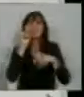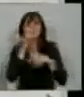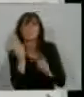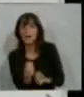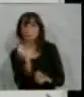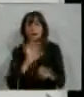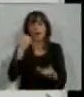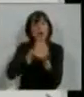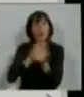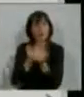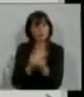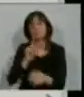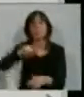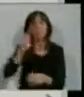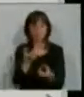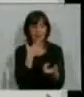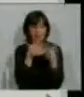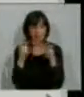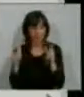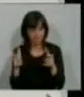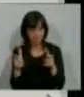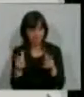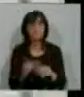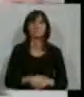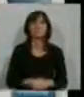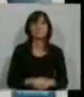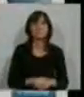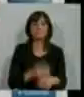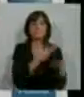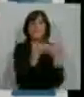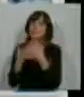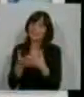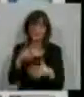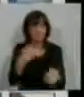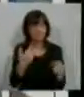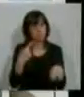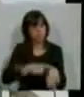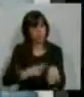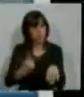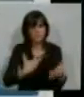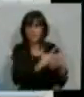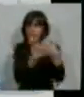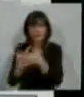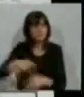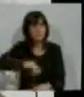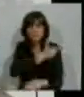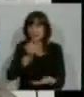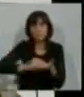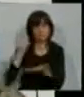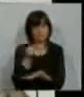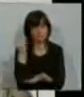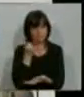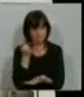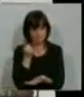fotos compartís. Con la próxima actualización, Instagram es la red social que más creció durante el año pasado y recordamos que